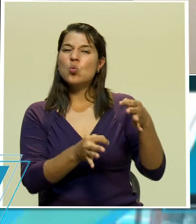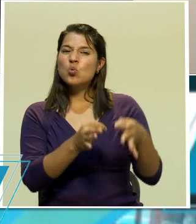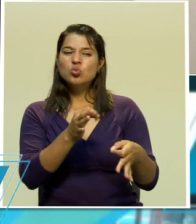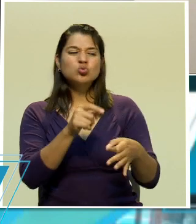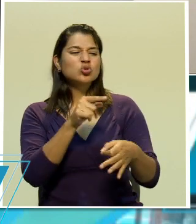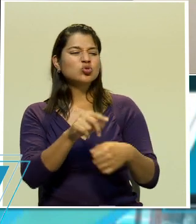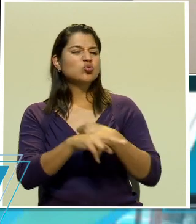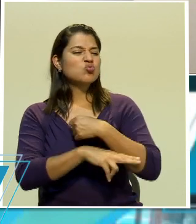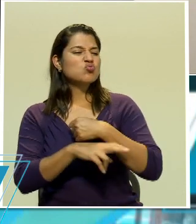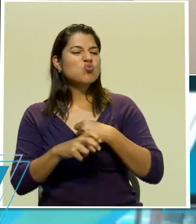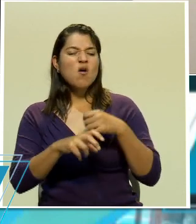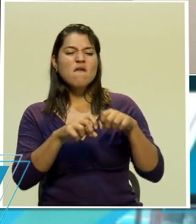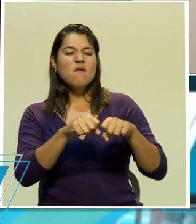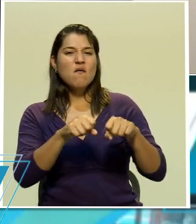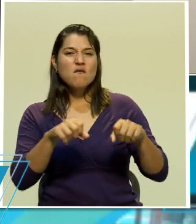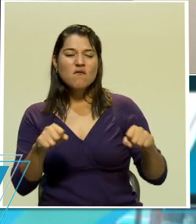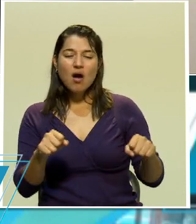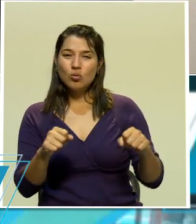y eso